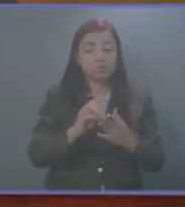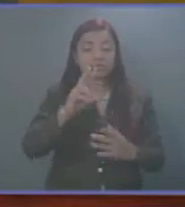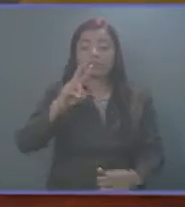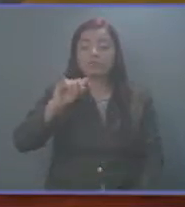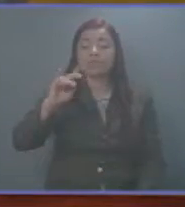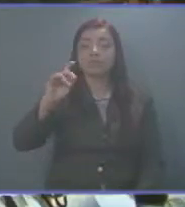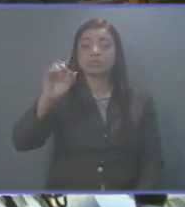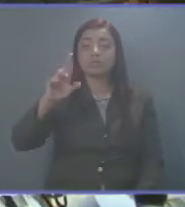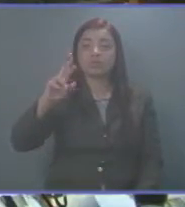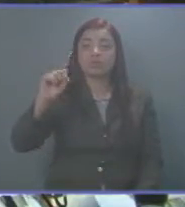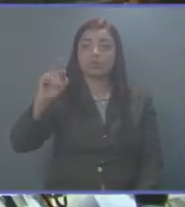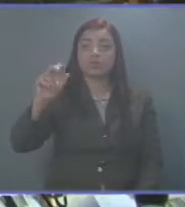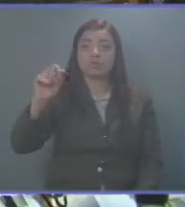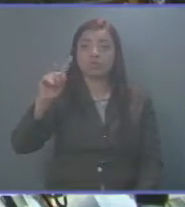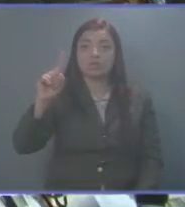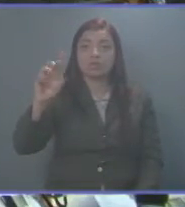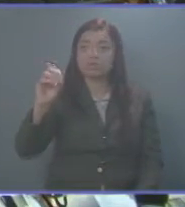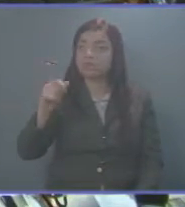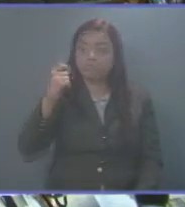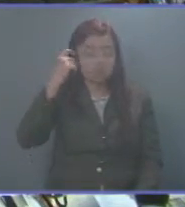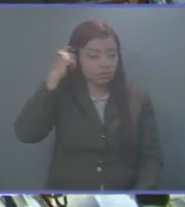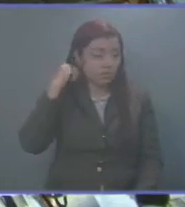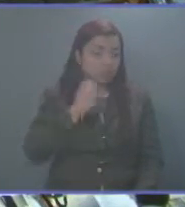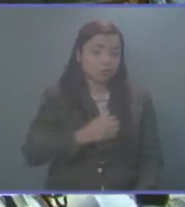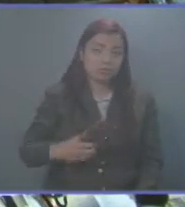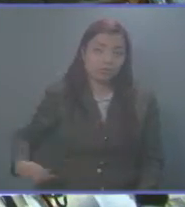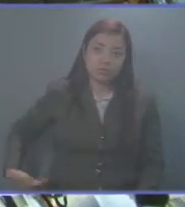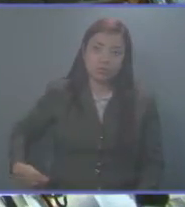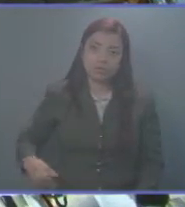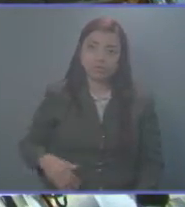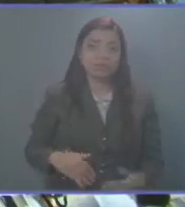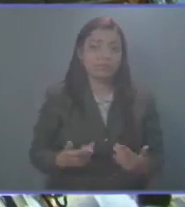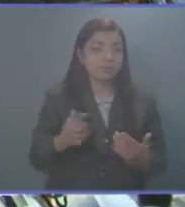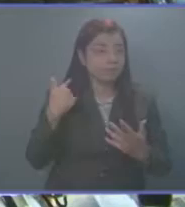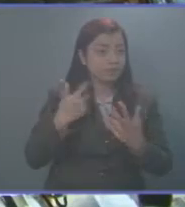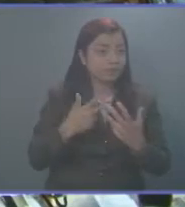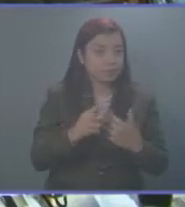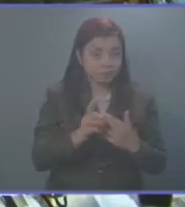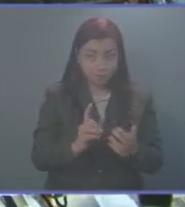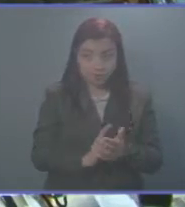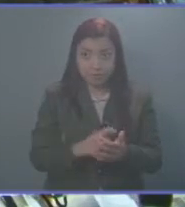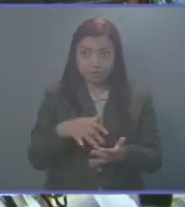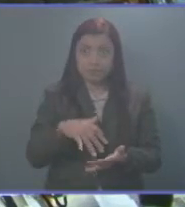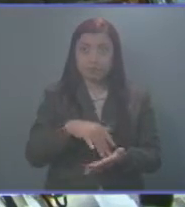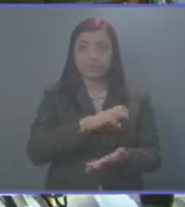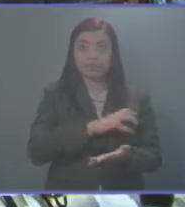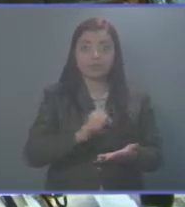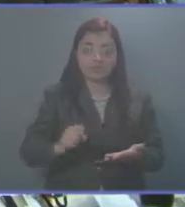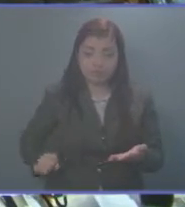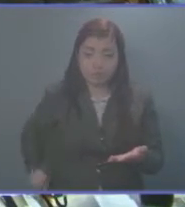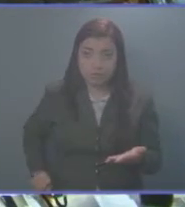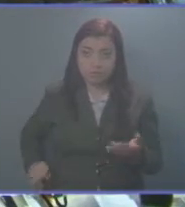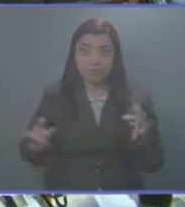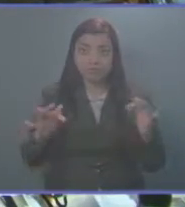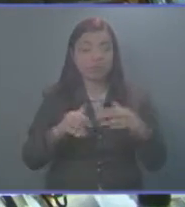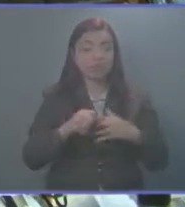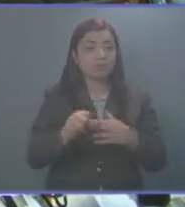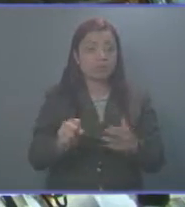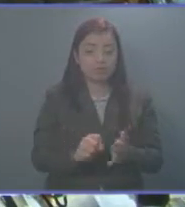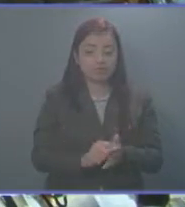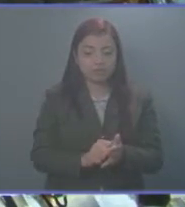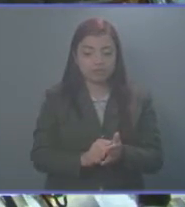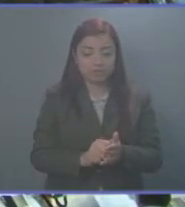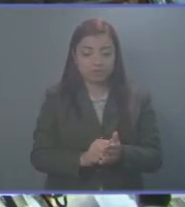Paso. Gracias, presidente. Buenas tardes, colegas diputados y el pueblo salvadoreño que está pendiente de esta sesión plenaria.